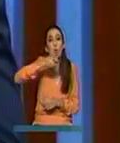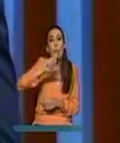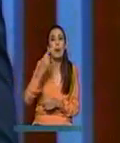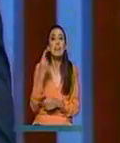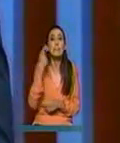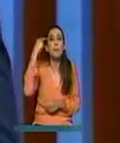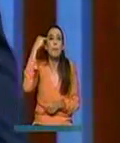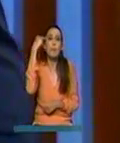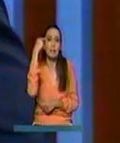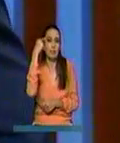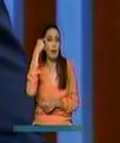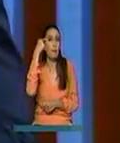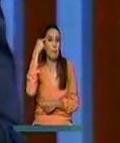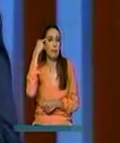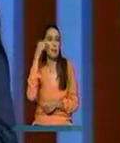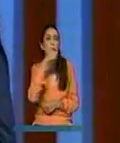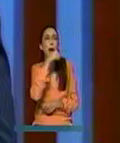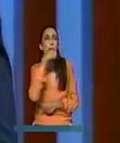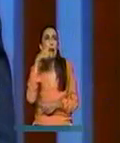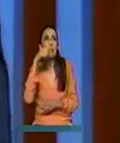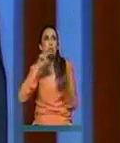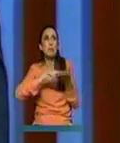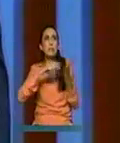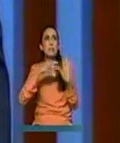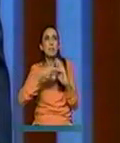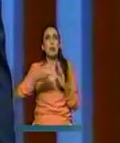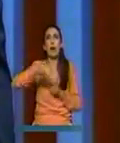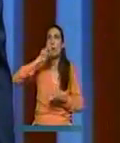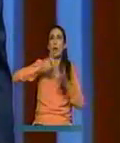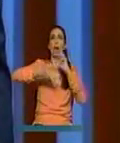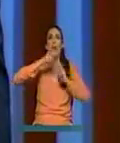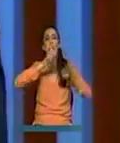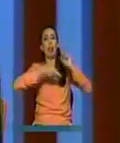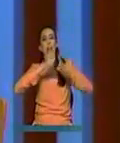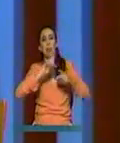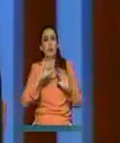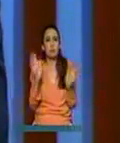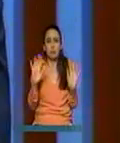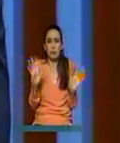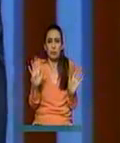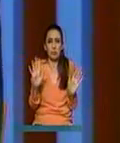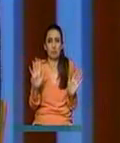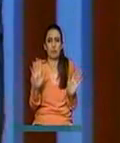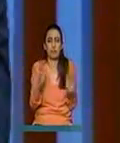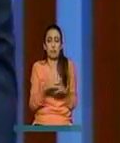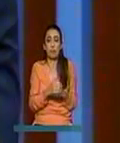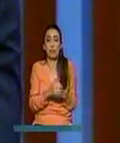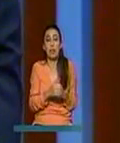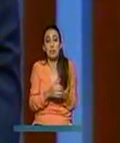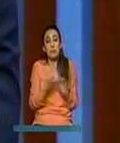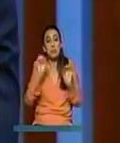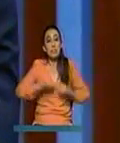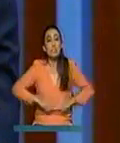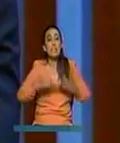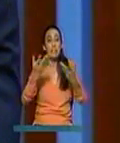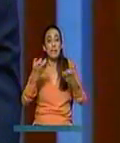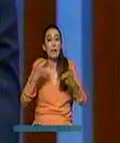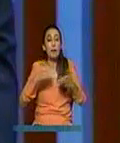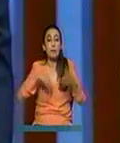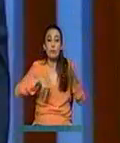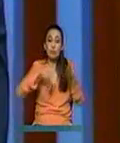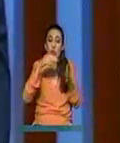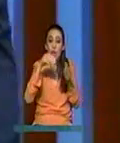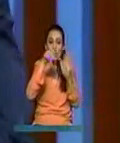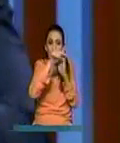gente, lastimosamente, a esa percepción de la gente. Errónea, que es lo que queremos, equivocada. Y por eso también queremos poner las limitaciones, ¿no?